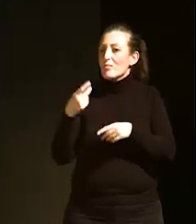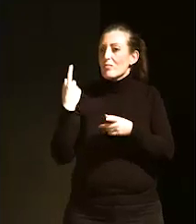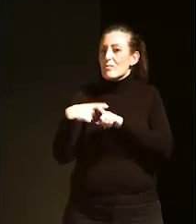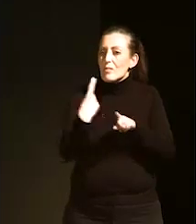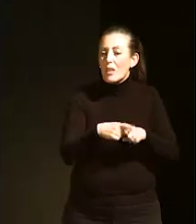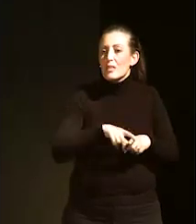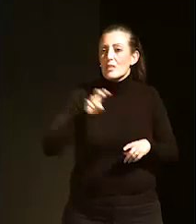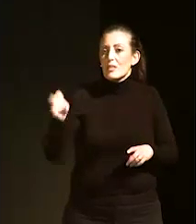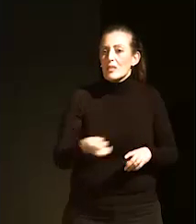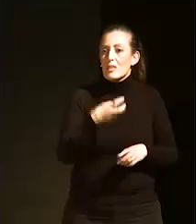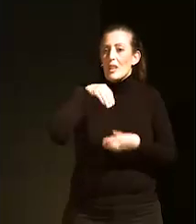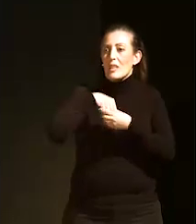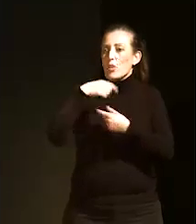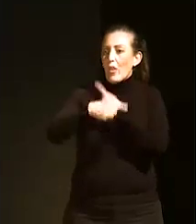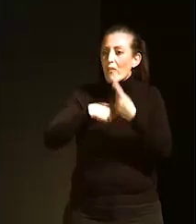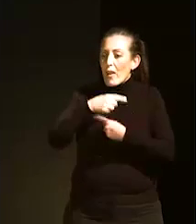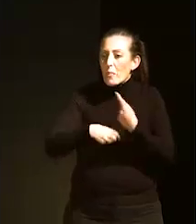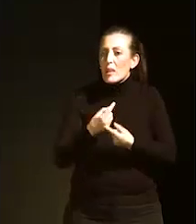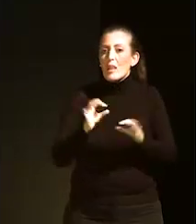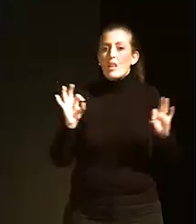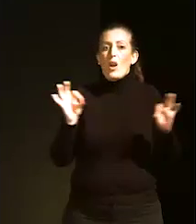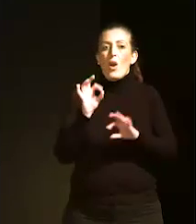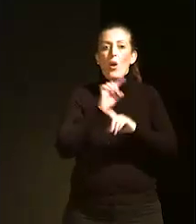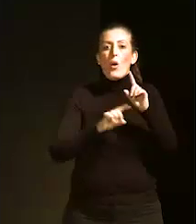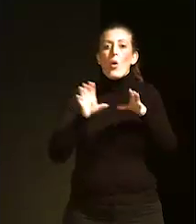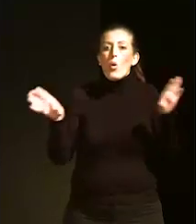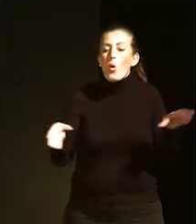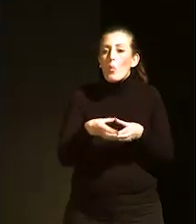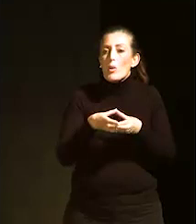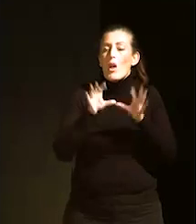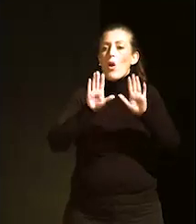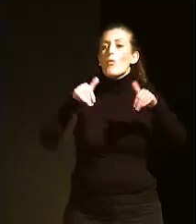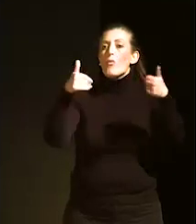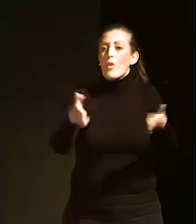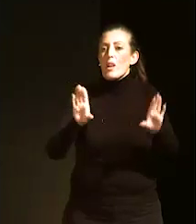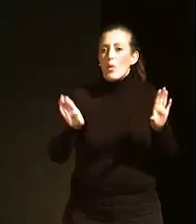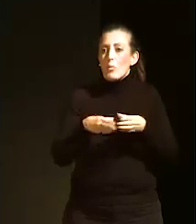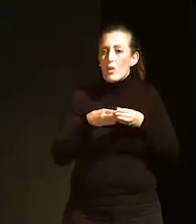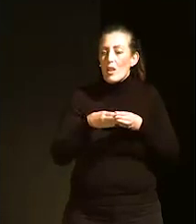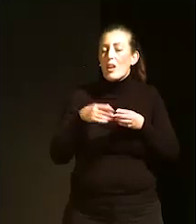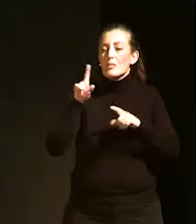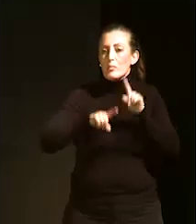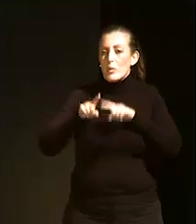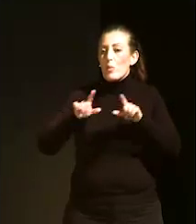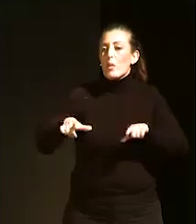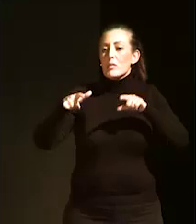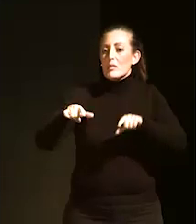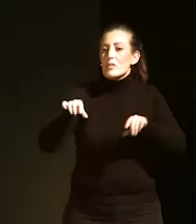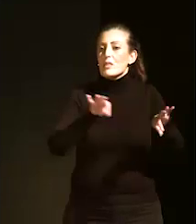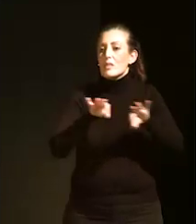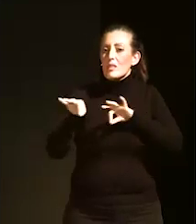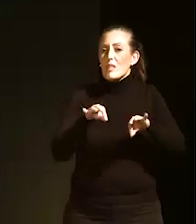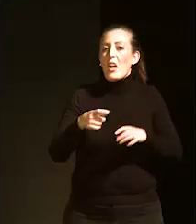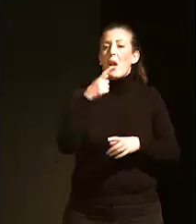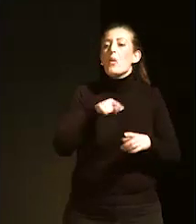en el seno de su familia en la comunidad y fuera las que hacen teatro han sido